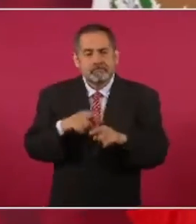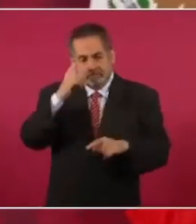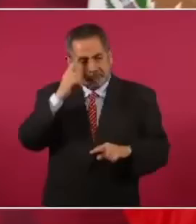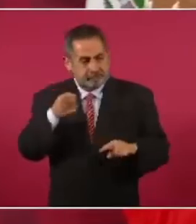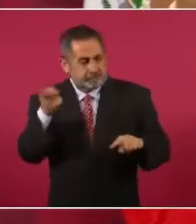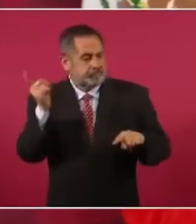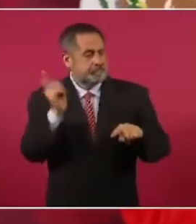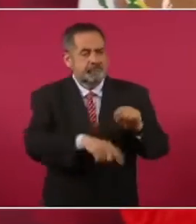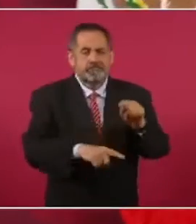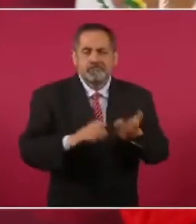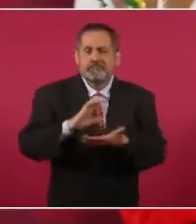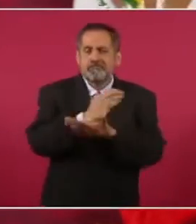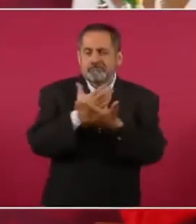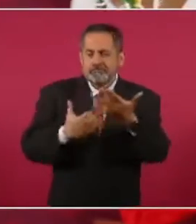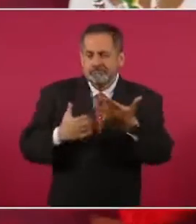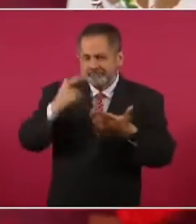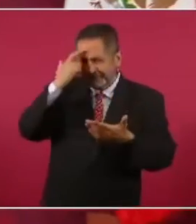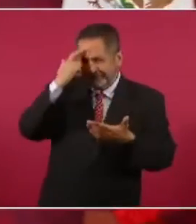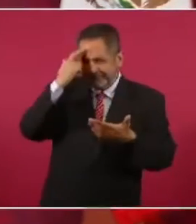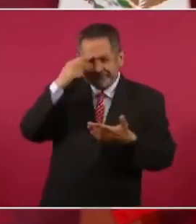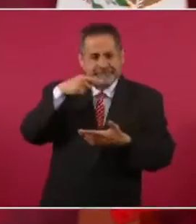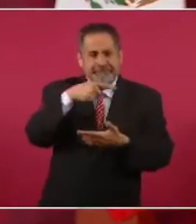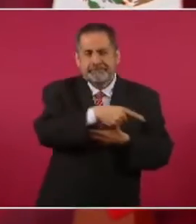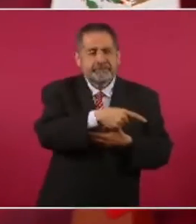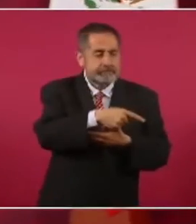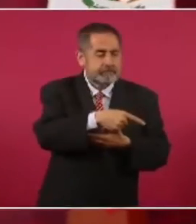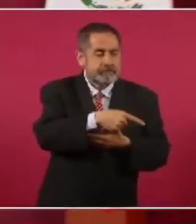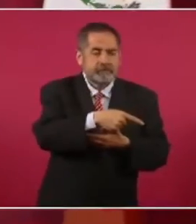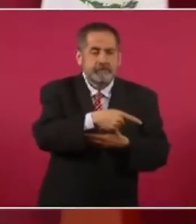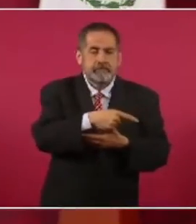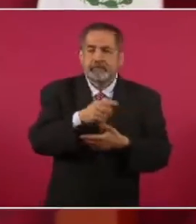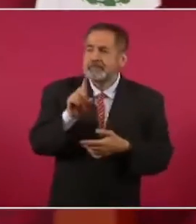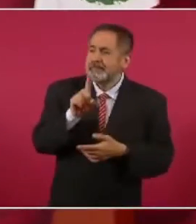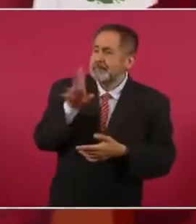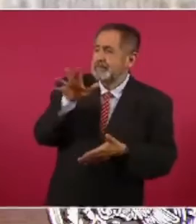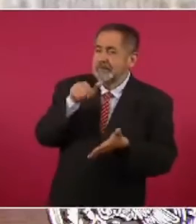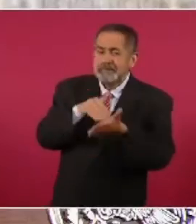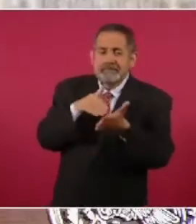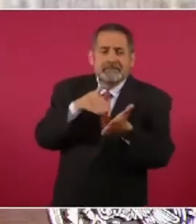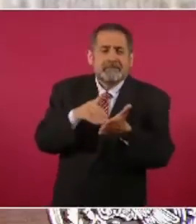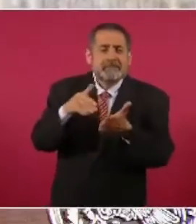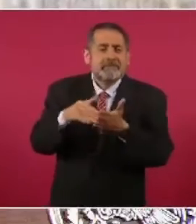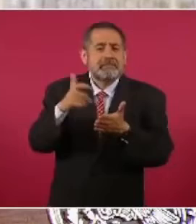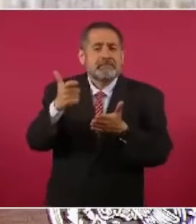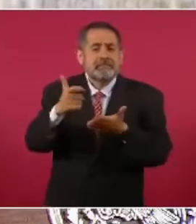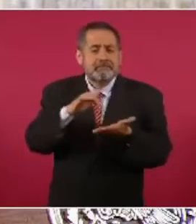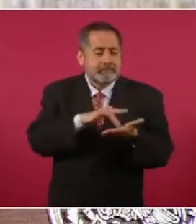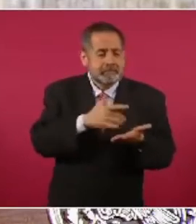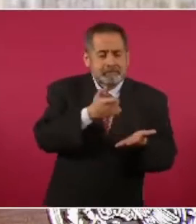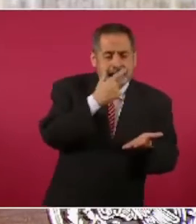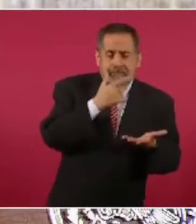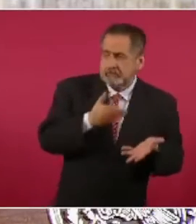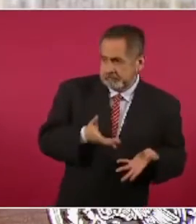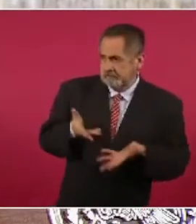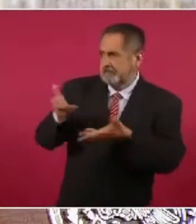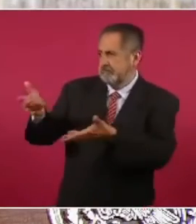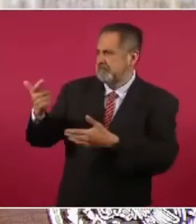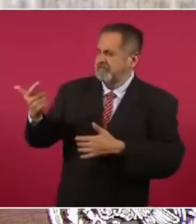los contratos a quienes vendían 100,000 millones de pesos de medicinas al gobierno